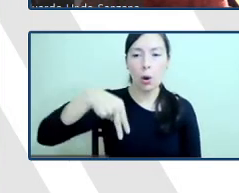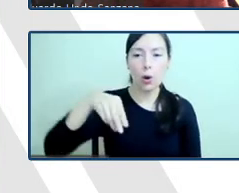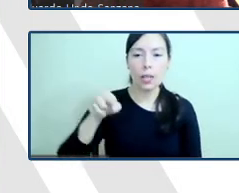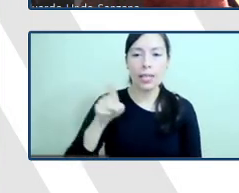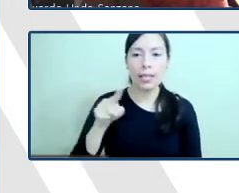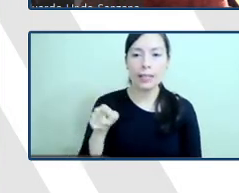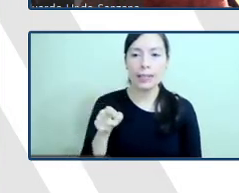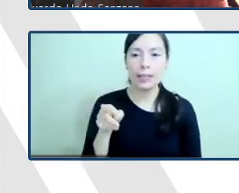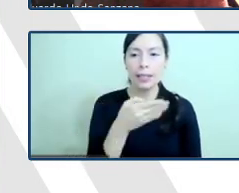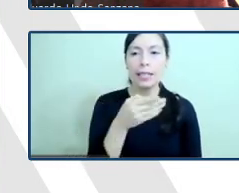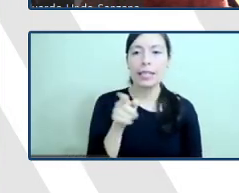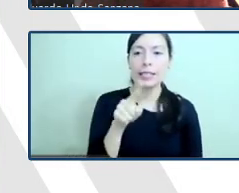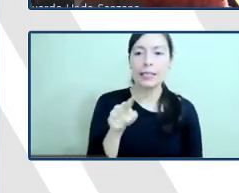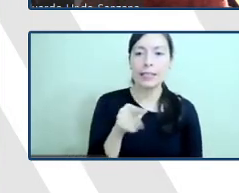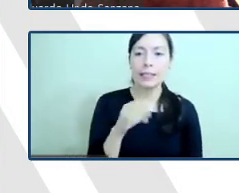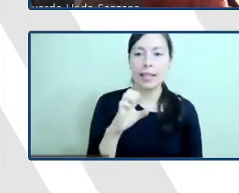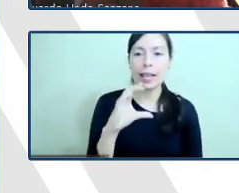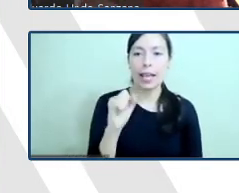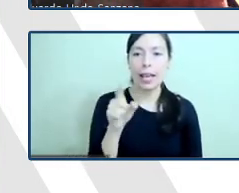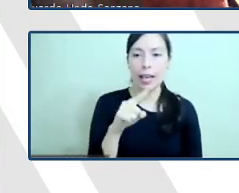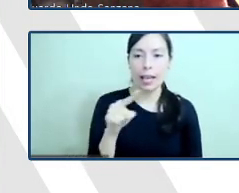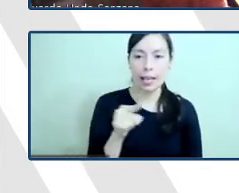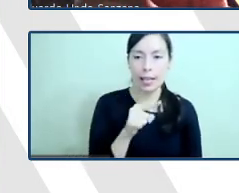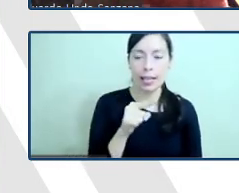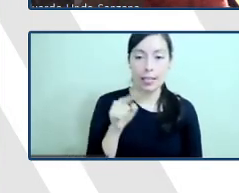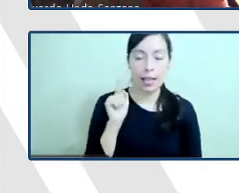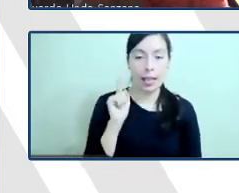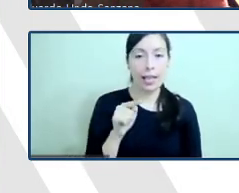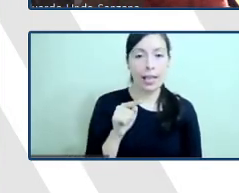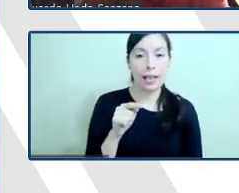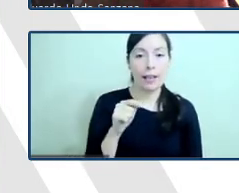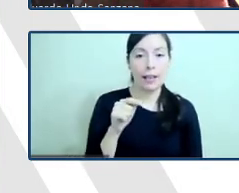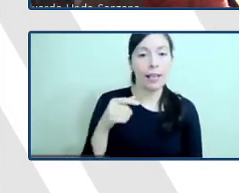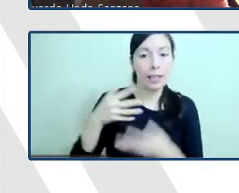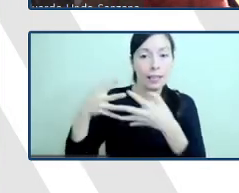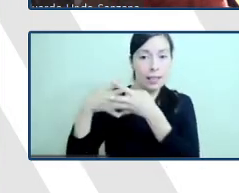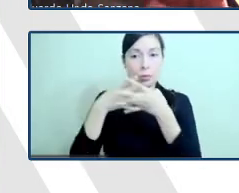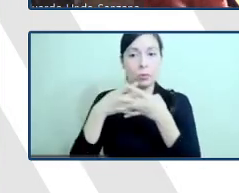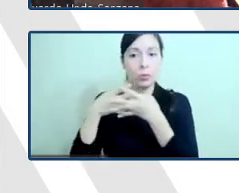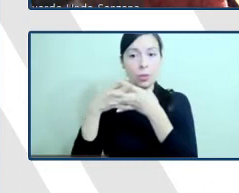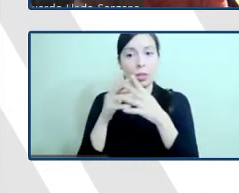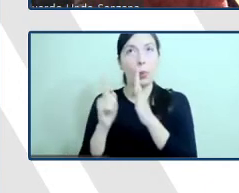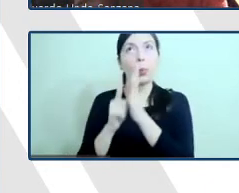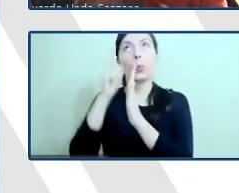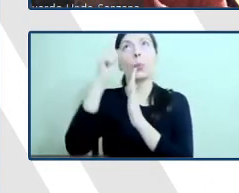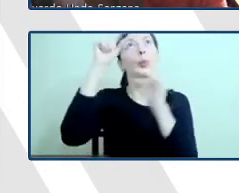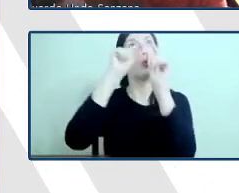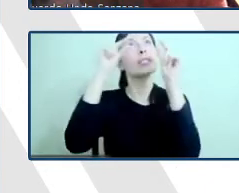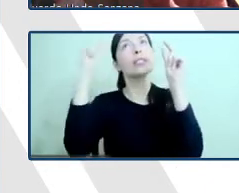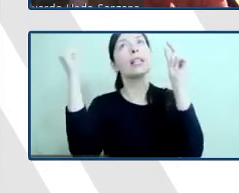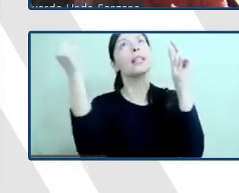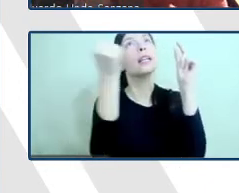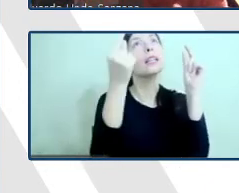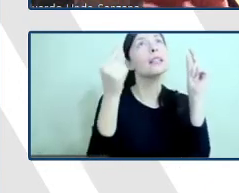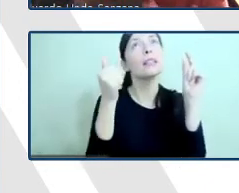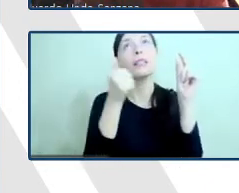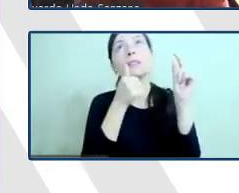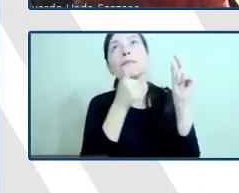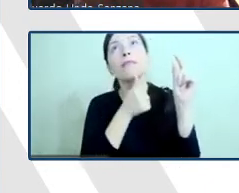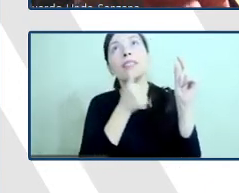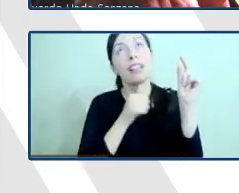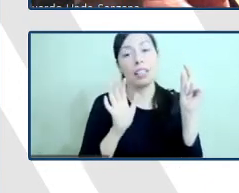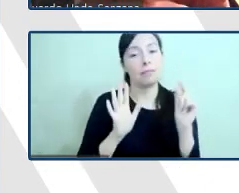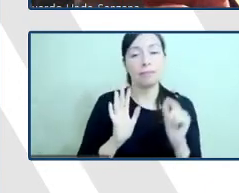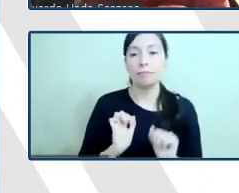1957 y Estados Unidos todavía no había puesto su primer satélite en órbita? El satélite que estaba en órbita era soviético.